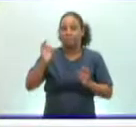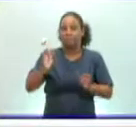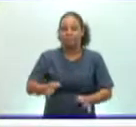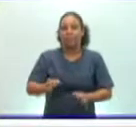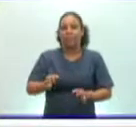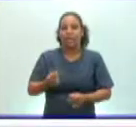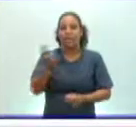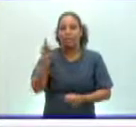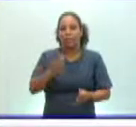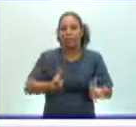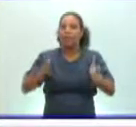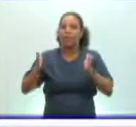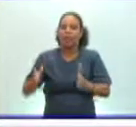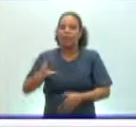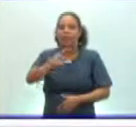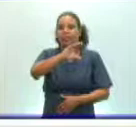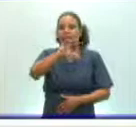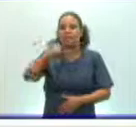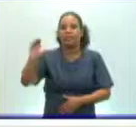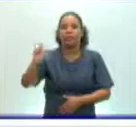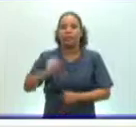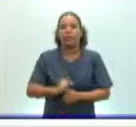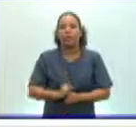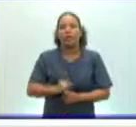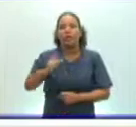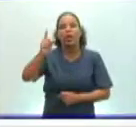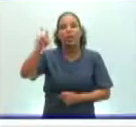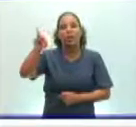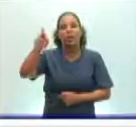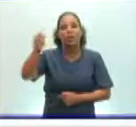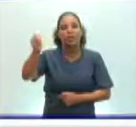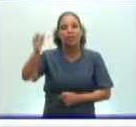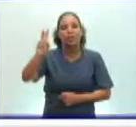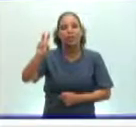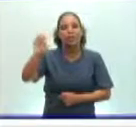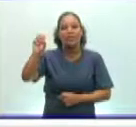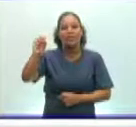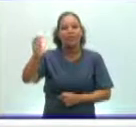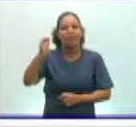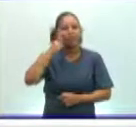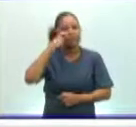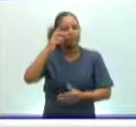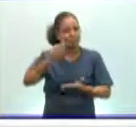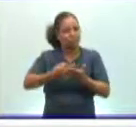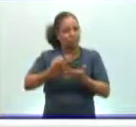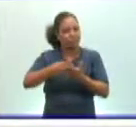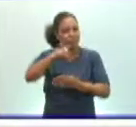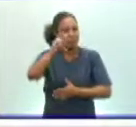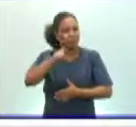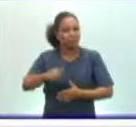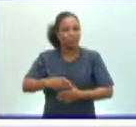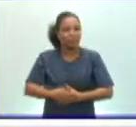la primera parte del teorema de las transversales. Verifica tu respuesta.